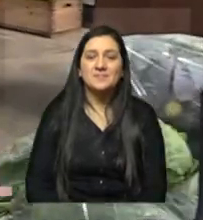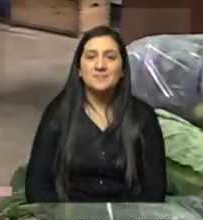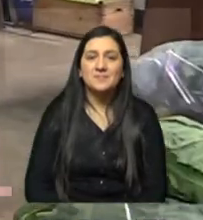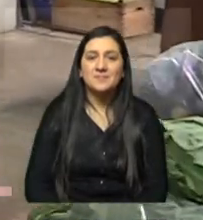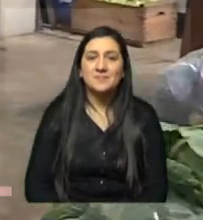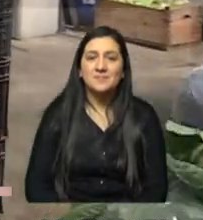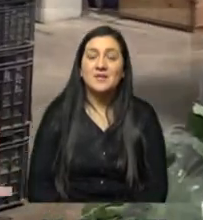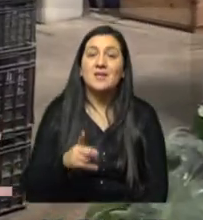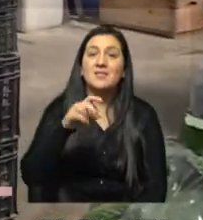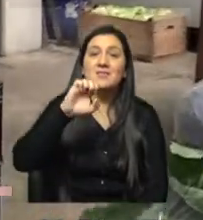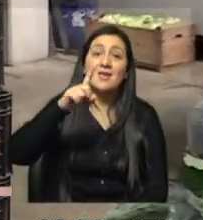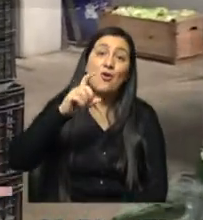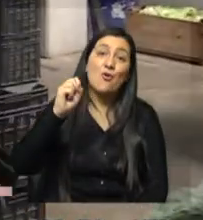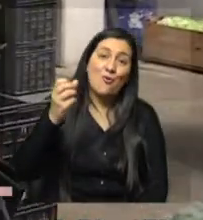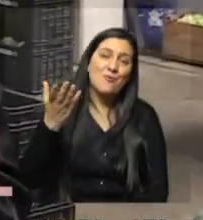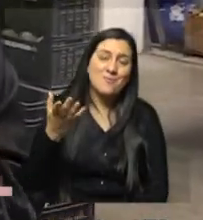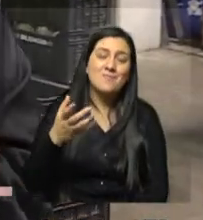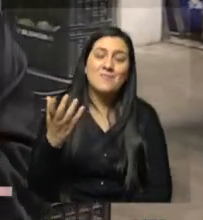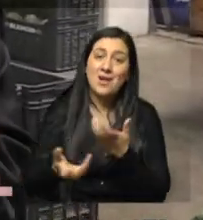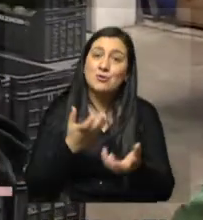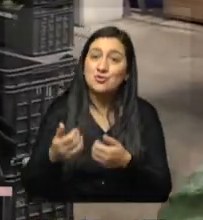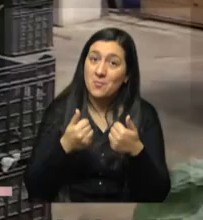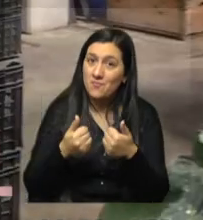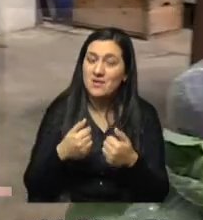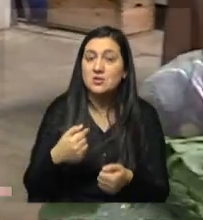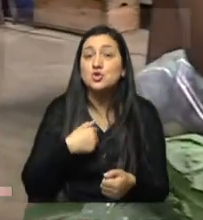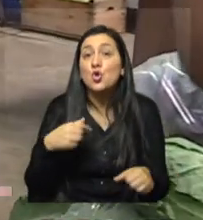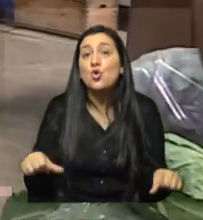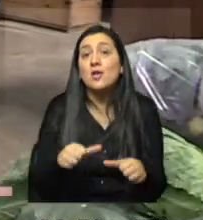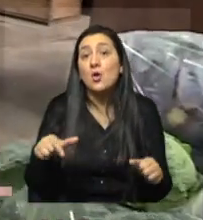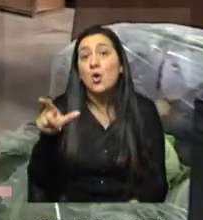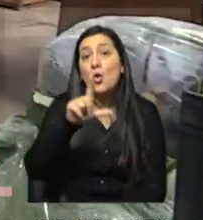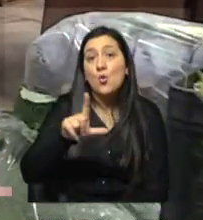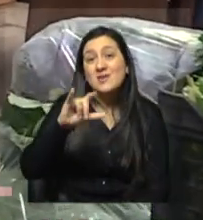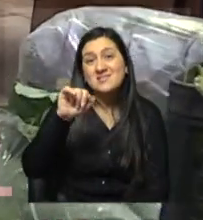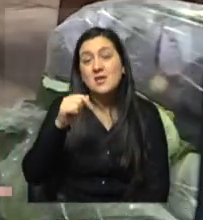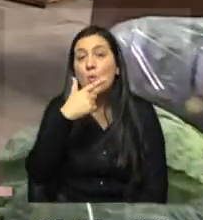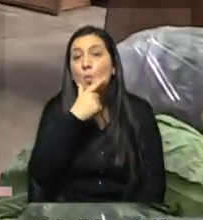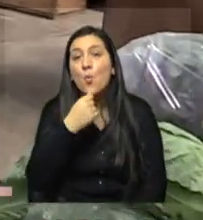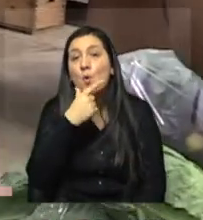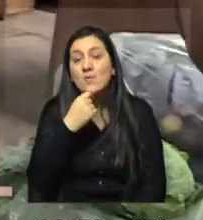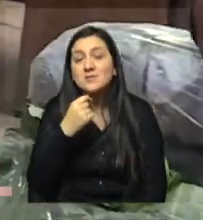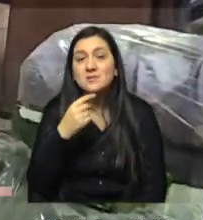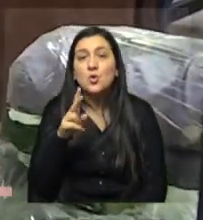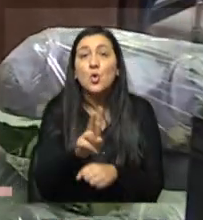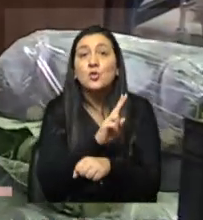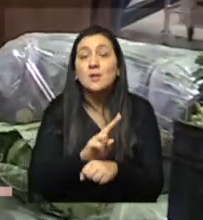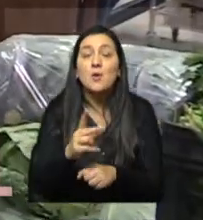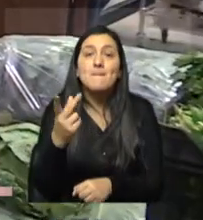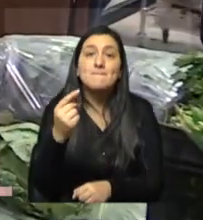Diego. Ah, Diego, para cocinar anda muy bien. ¿Sí? Sí, yo lo que hago lunes y jueves, hacemos el relevamiento de precios